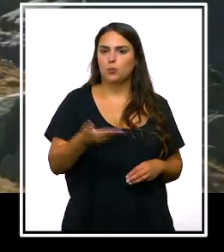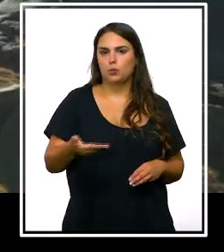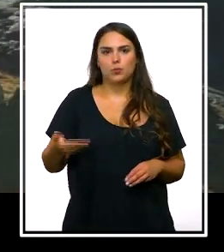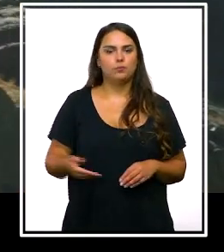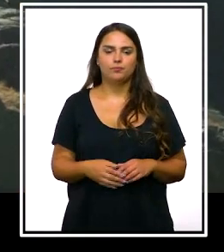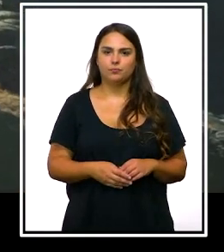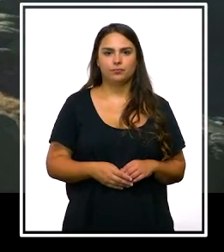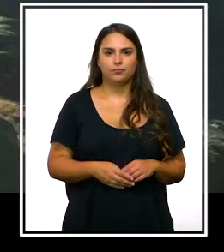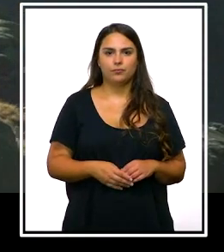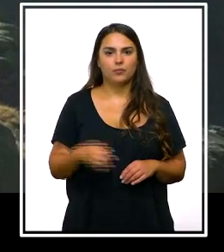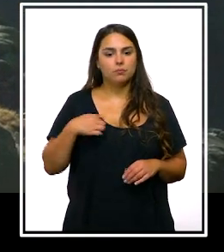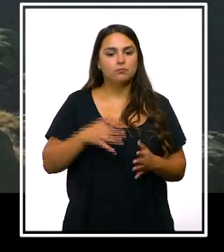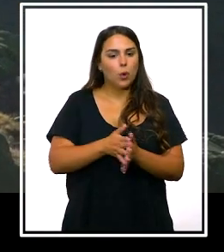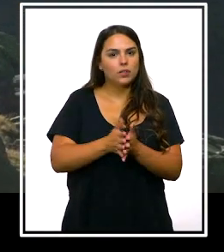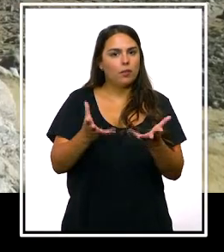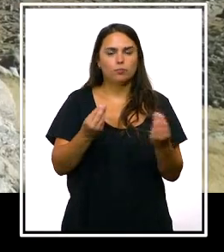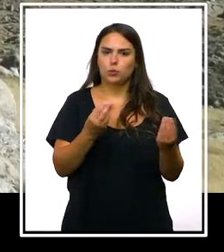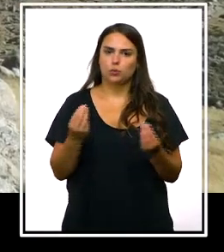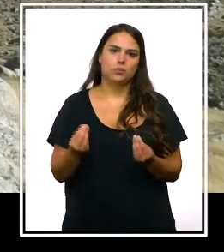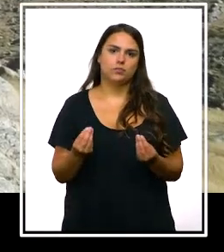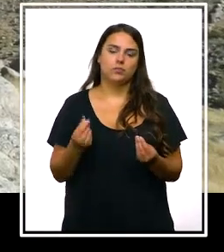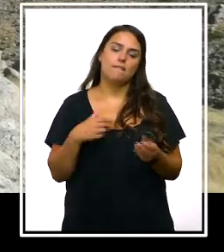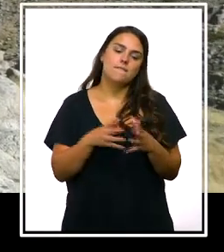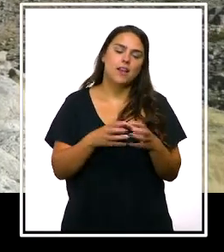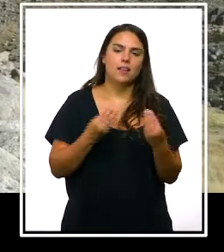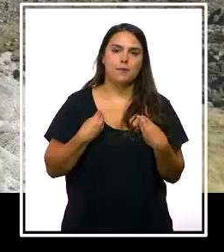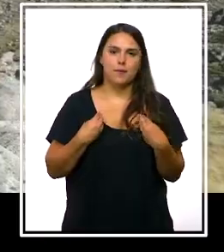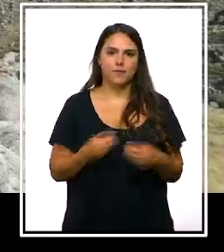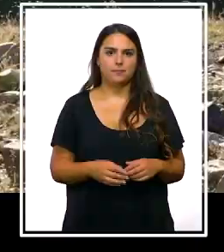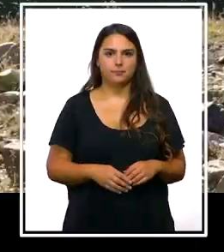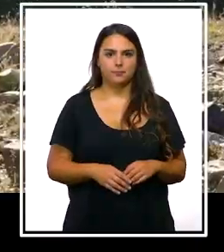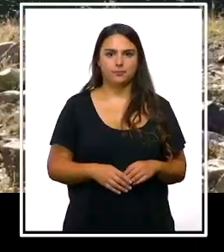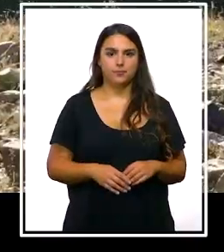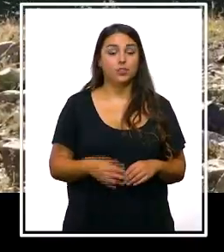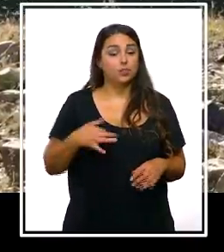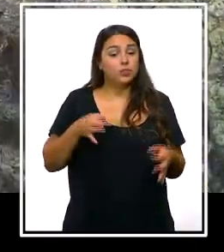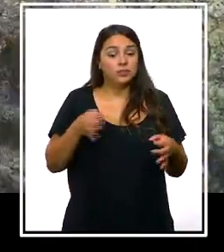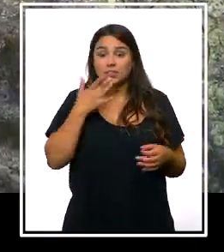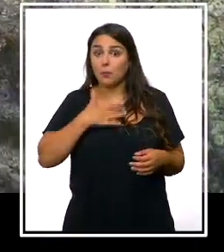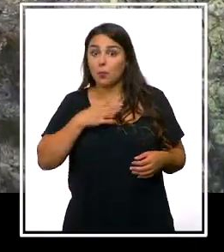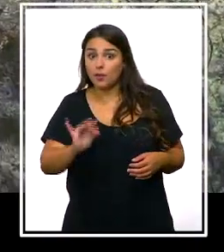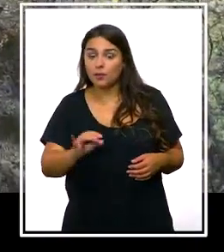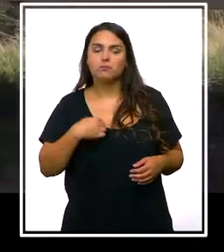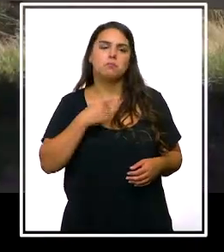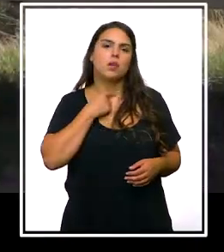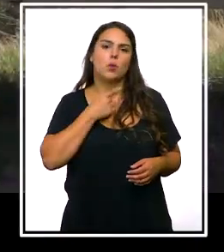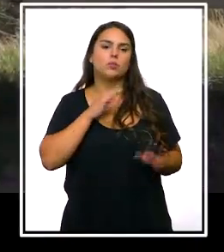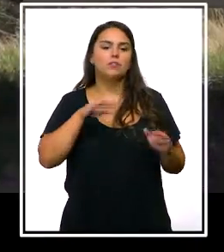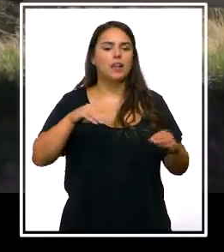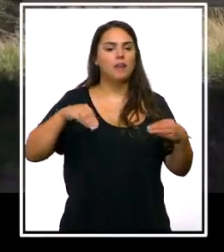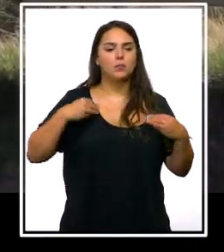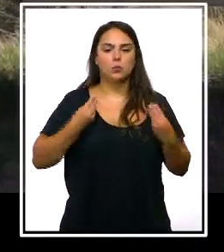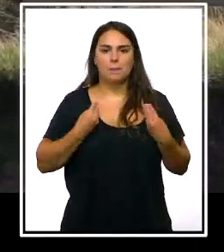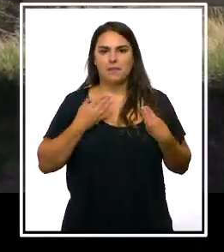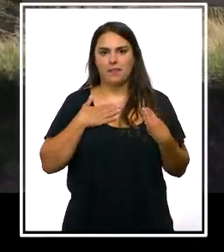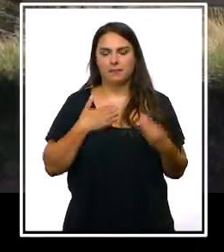importante. Me da mucha motivación, muchas ganas de vivir. Yo siempre que puedo me gusta encontrar una